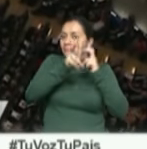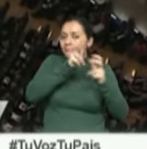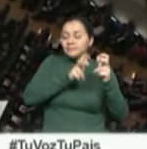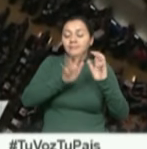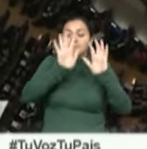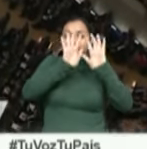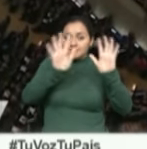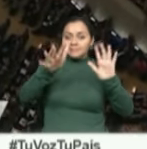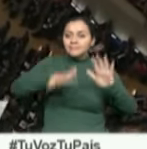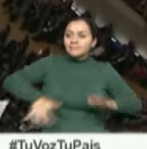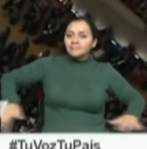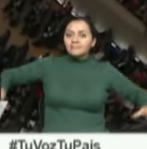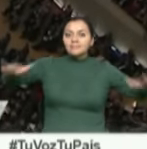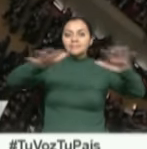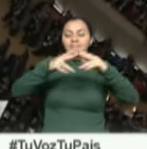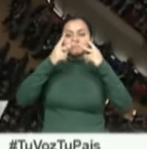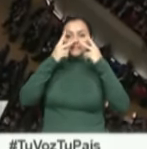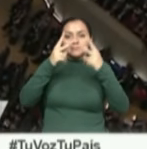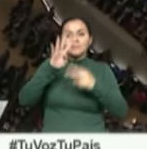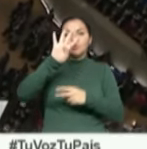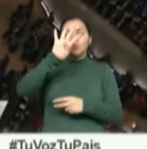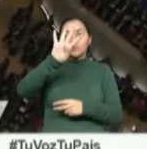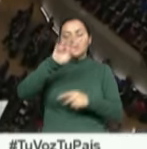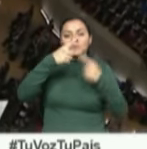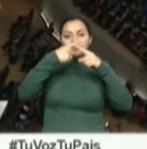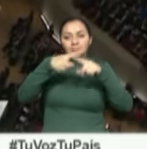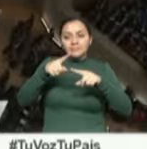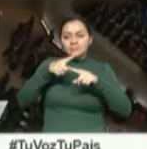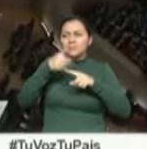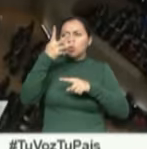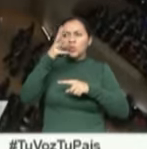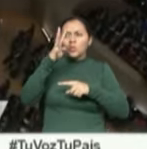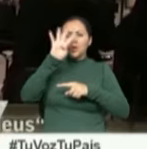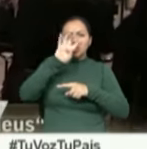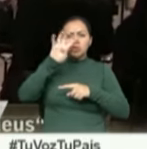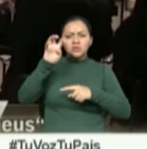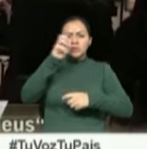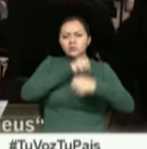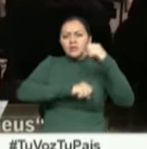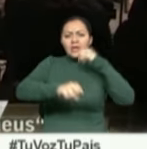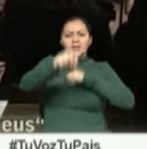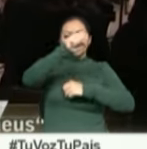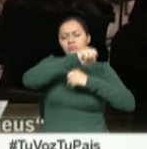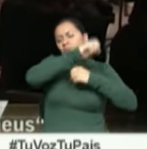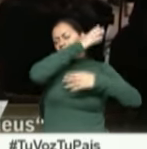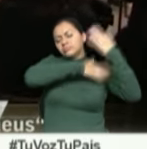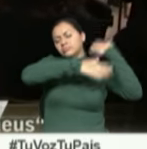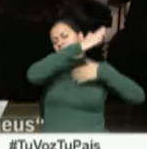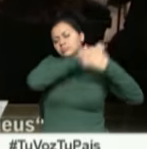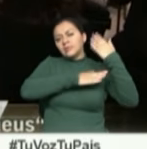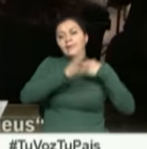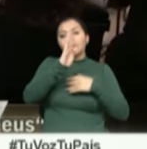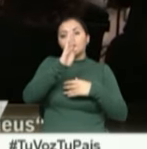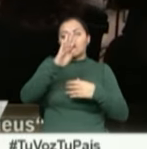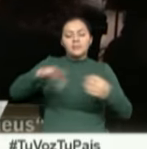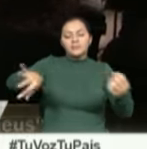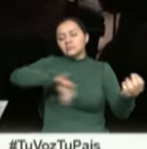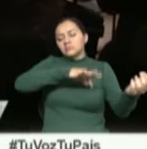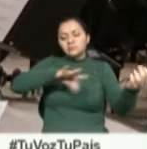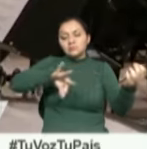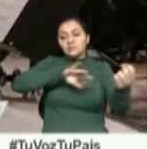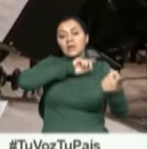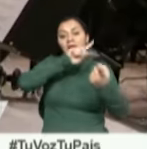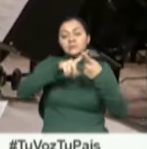El complejo se estrenó recorriendo 4 siglos de música alemana, de Beethoven a Wagner, hasta el contemporáneo Wolfgang Rim.